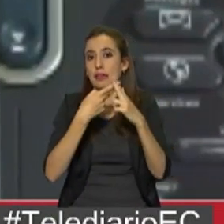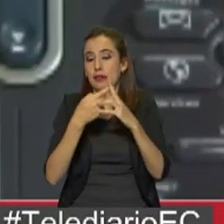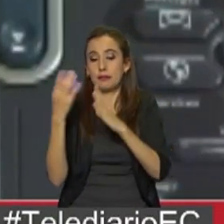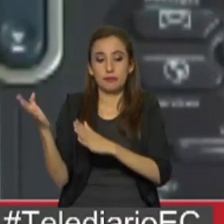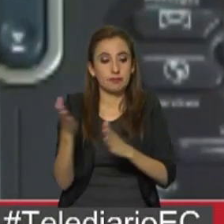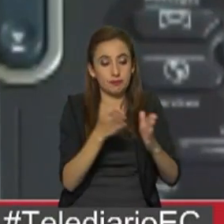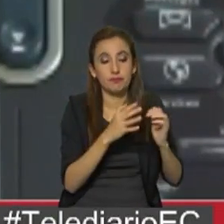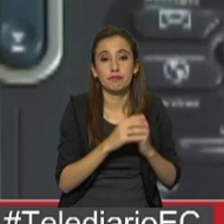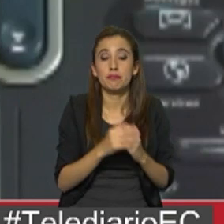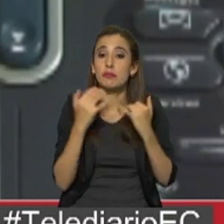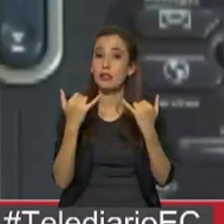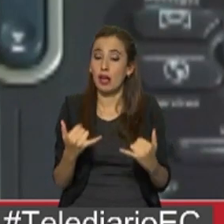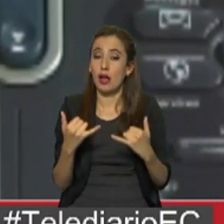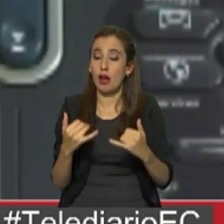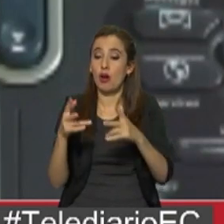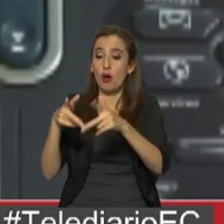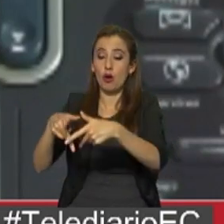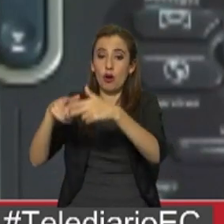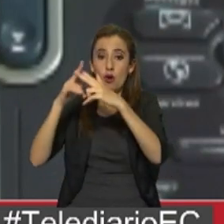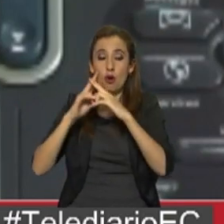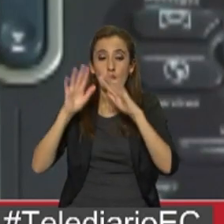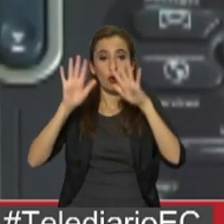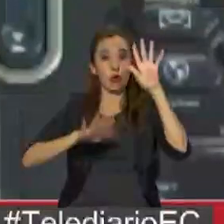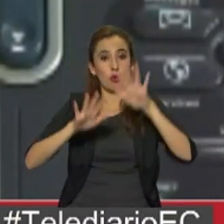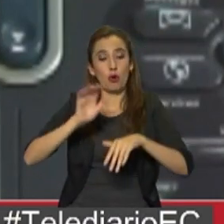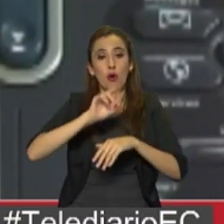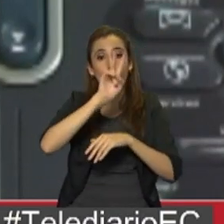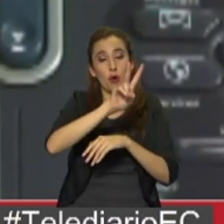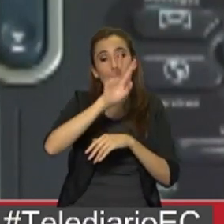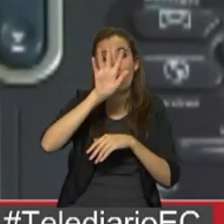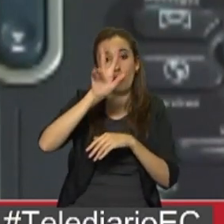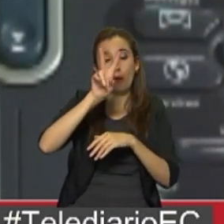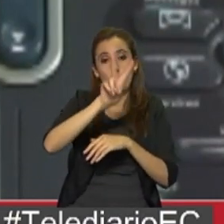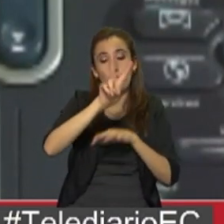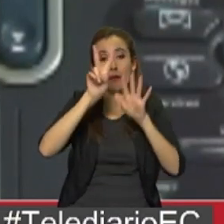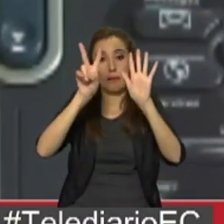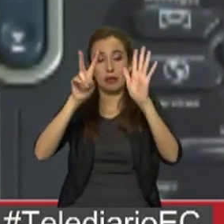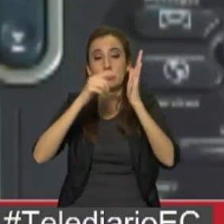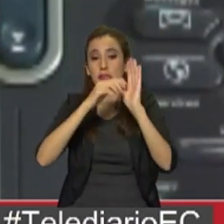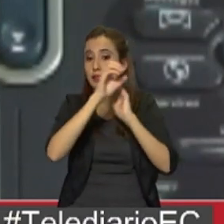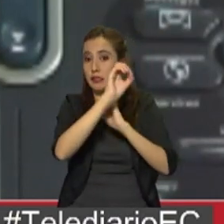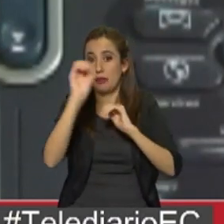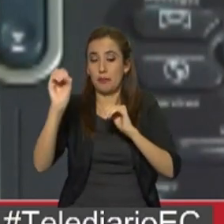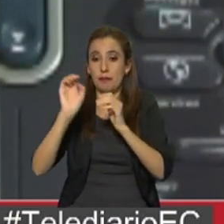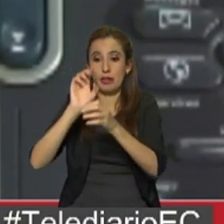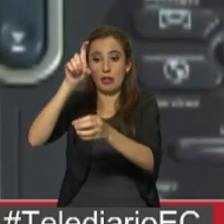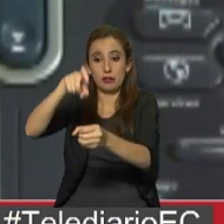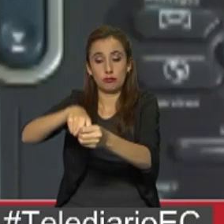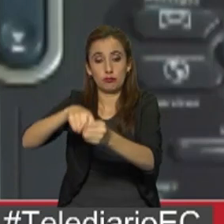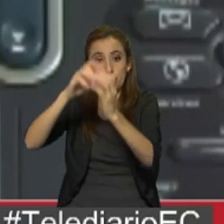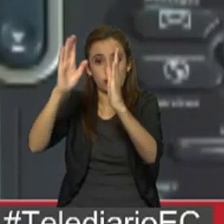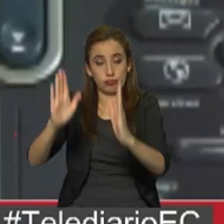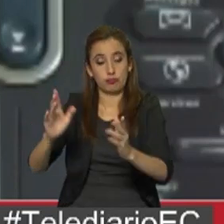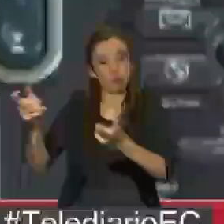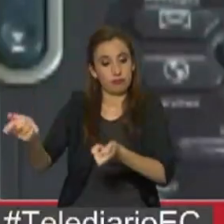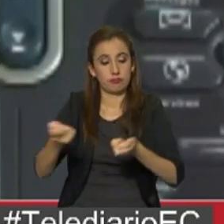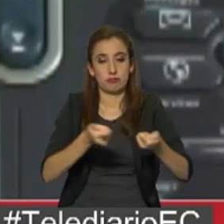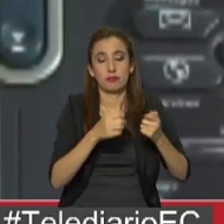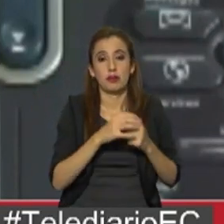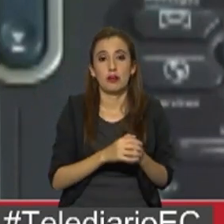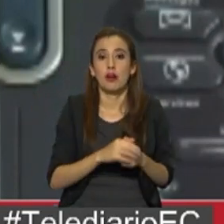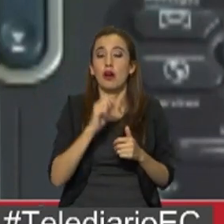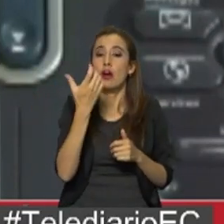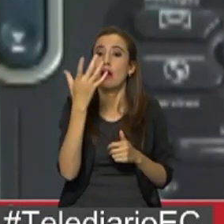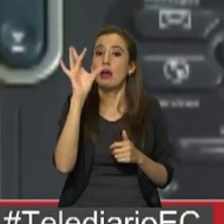ya de los créditos quirografarios y emergentes tenemos más de 27 mil beneficiarios afiliados que lo han requerido son